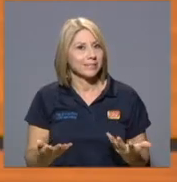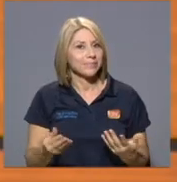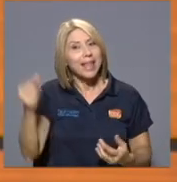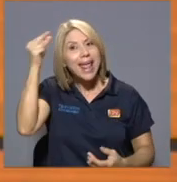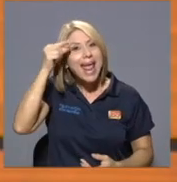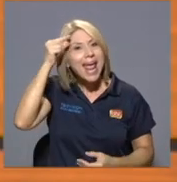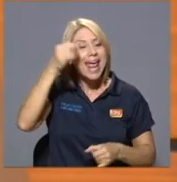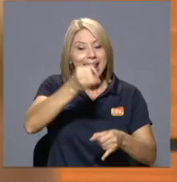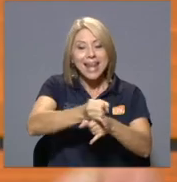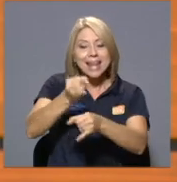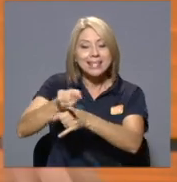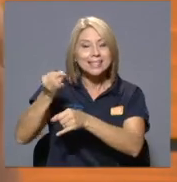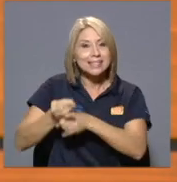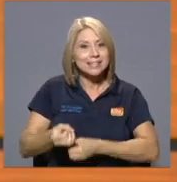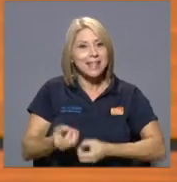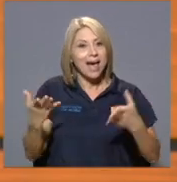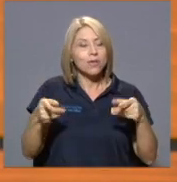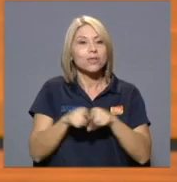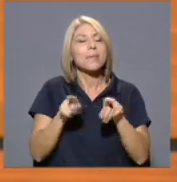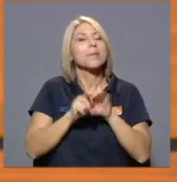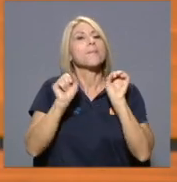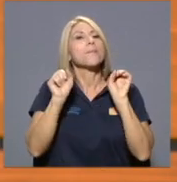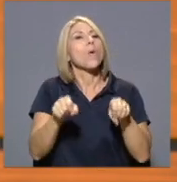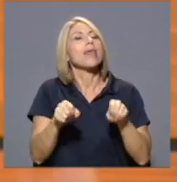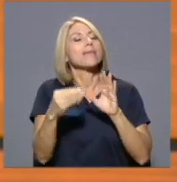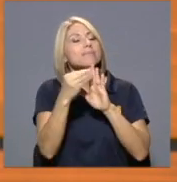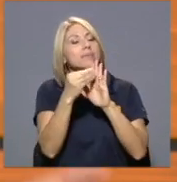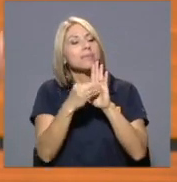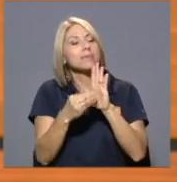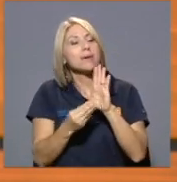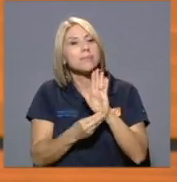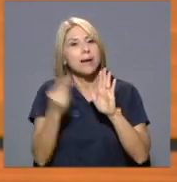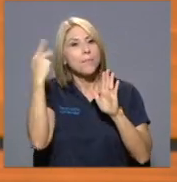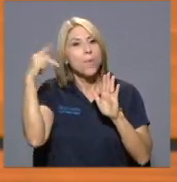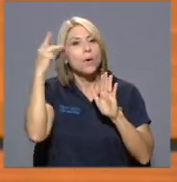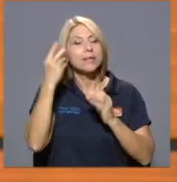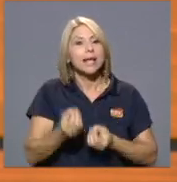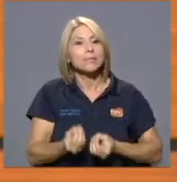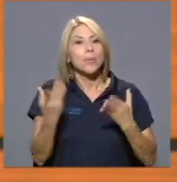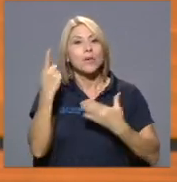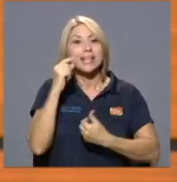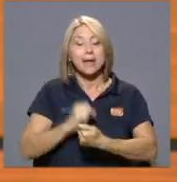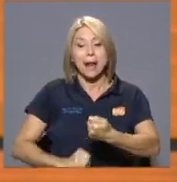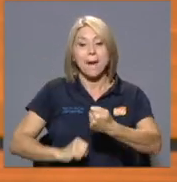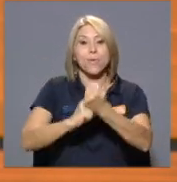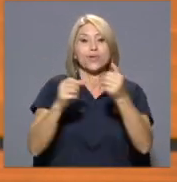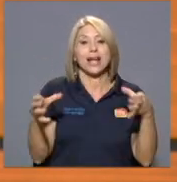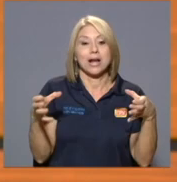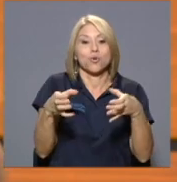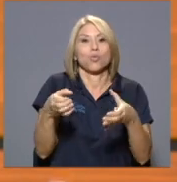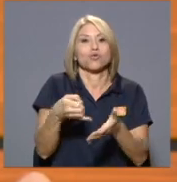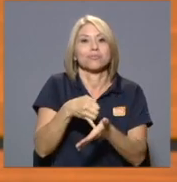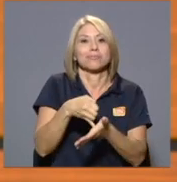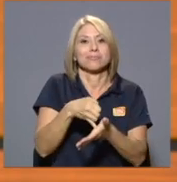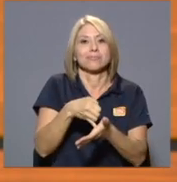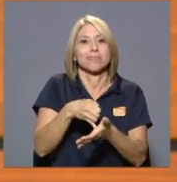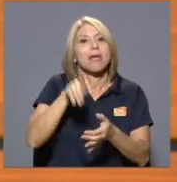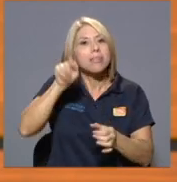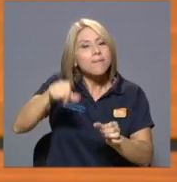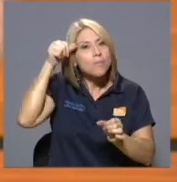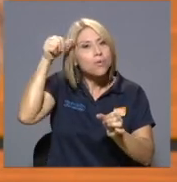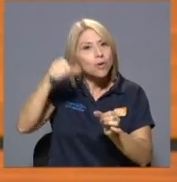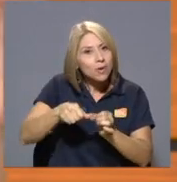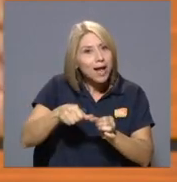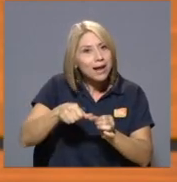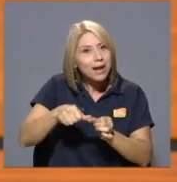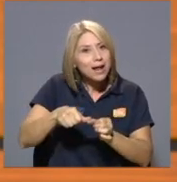Estado también puede generar políticas públicas que apoyen a estos sectores que son más excluidos, porque hay algo que tenemos que recordar. Cuando hablamos